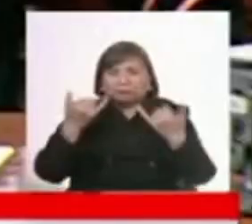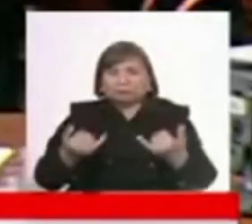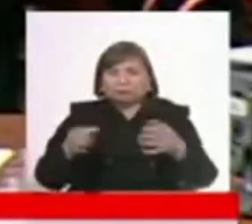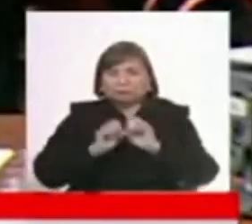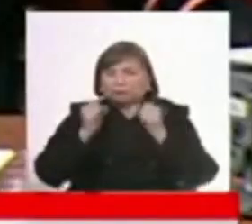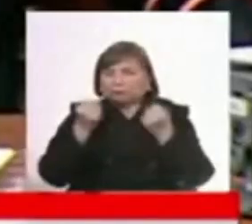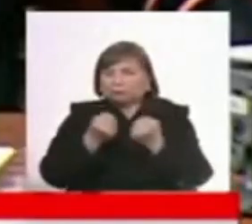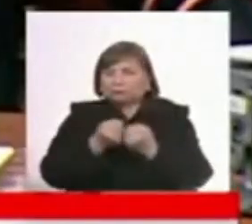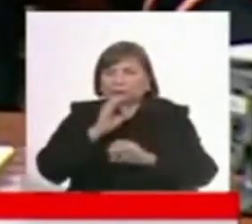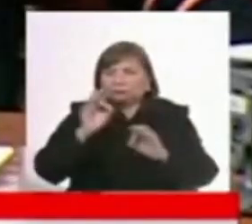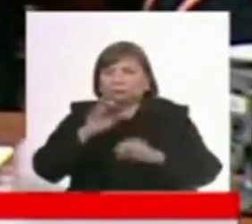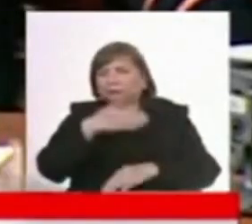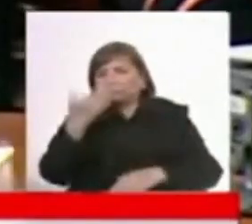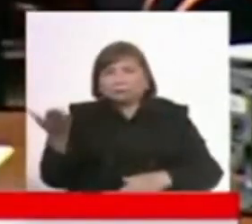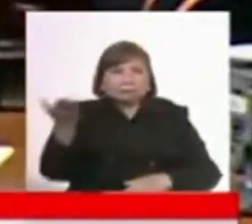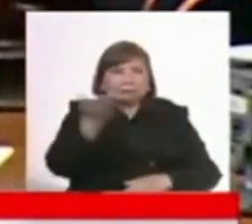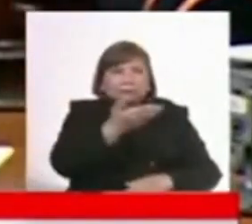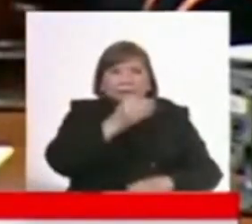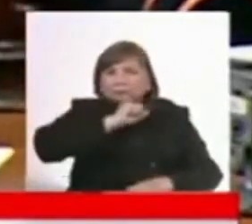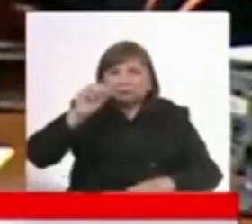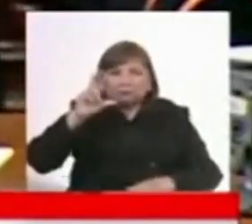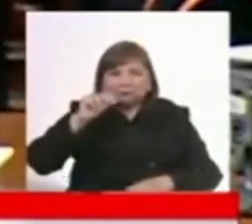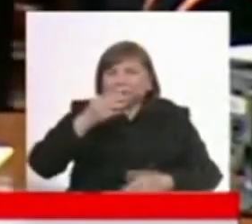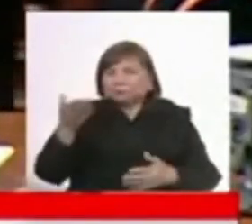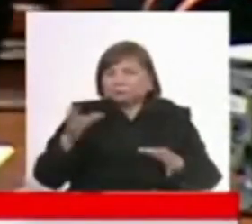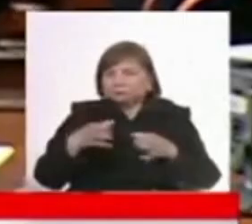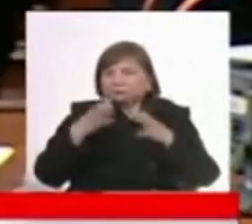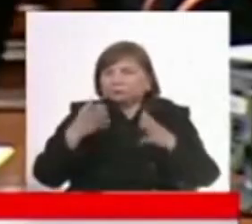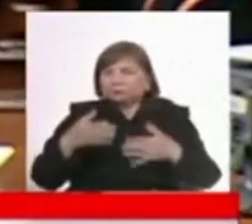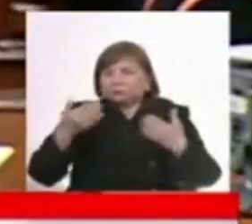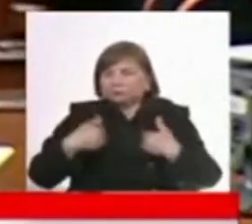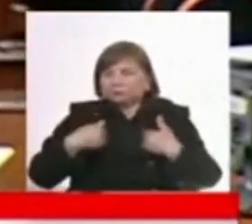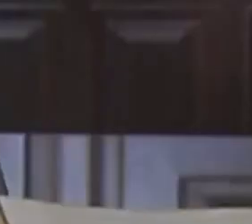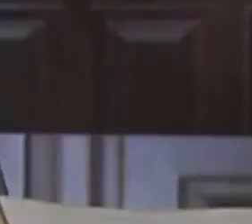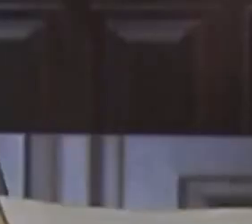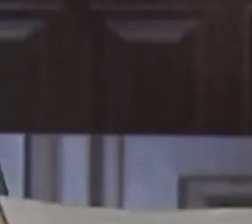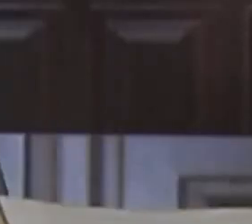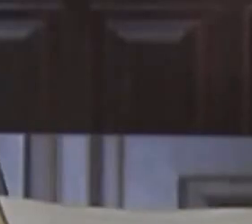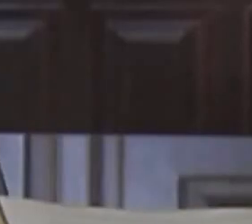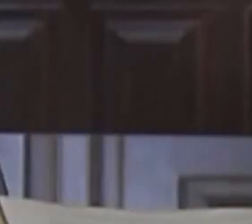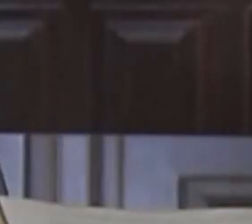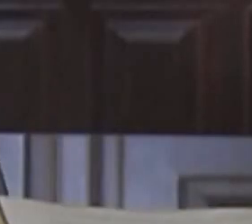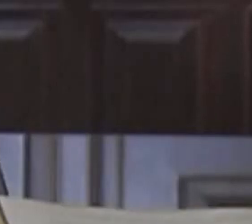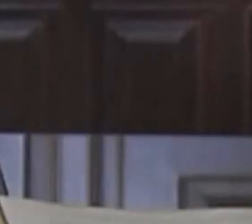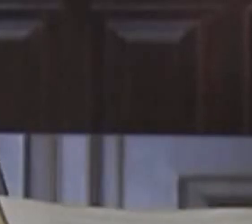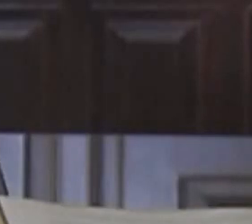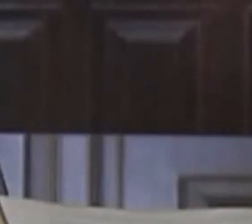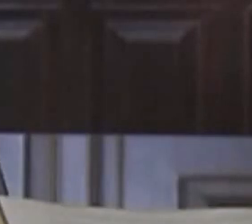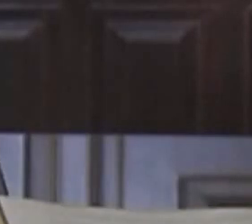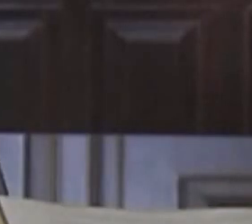vino después de la hora la experiencia traumática de fujimori se pudieron reformas que pretendieron